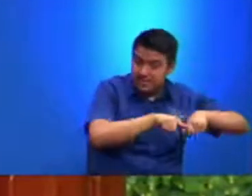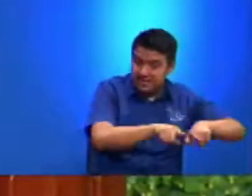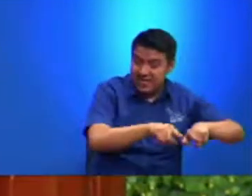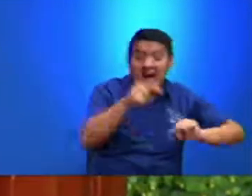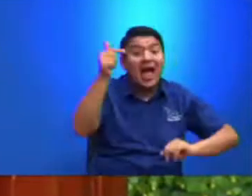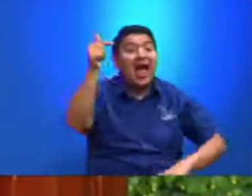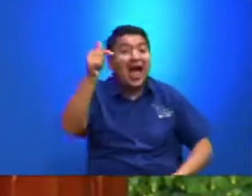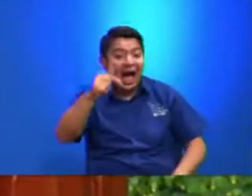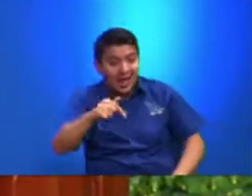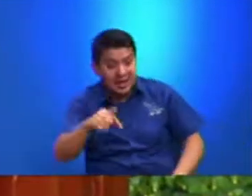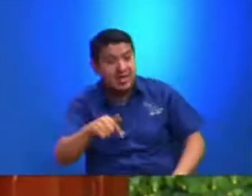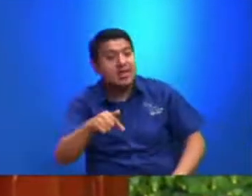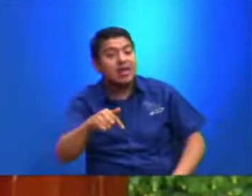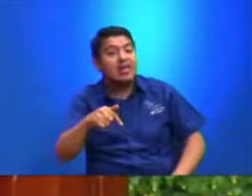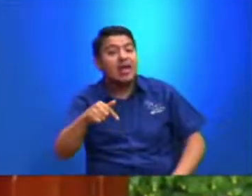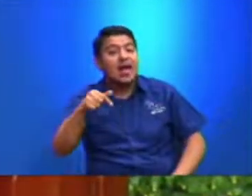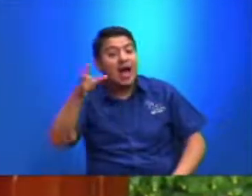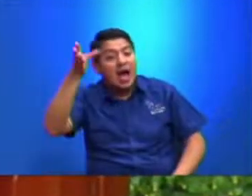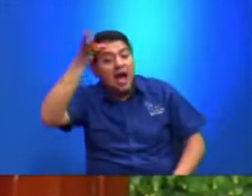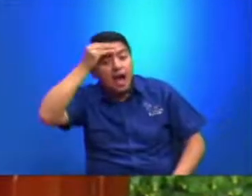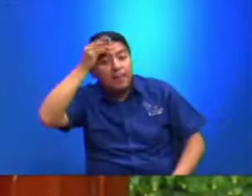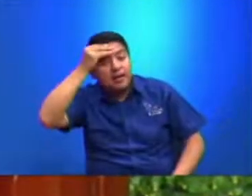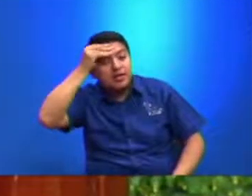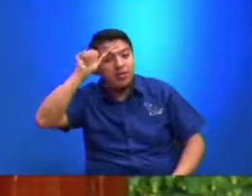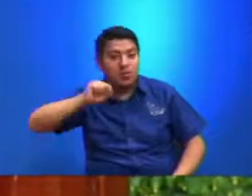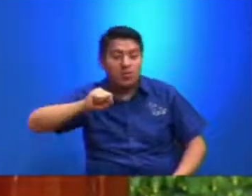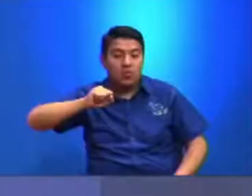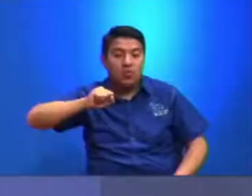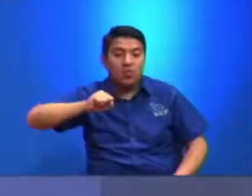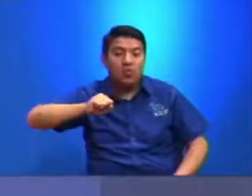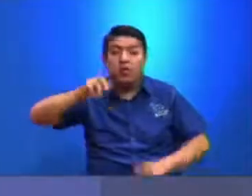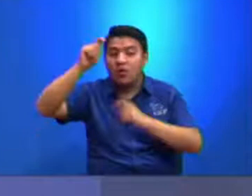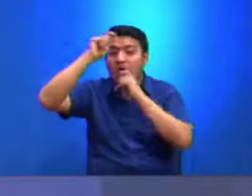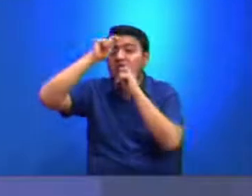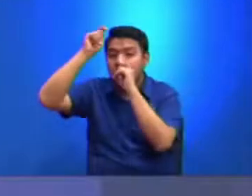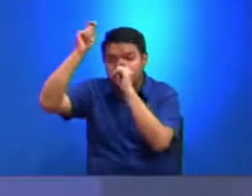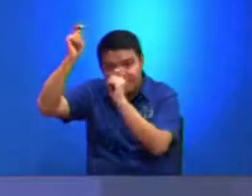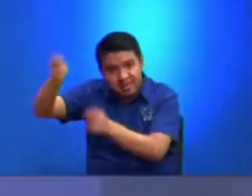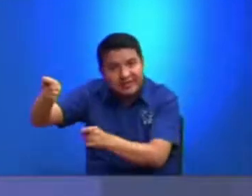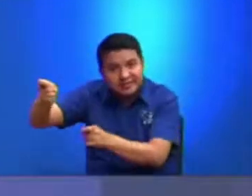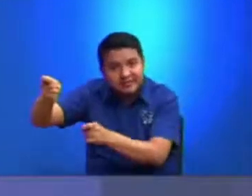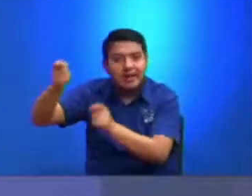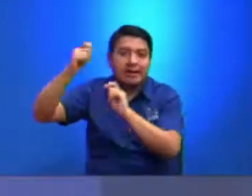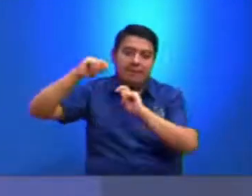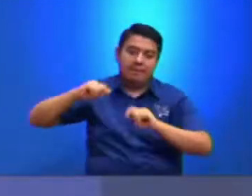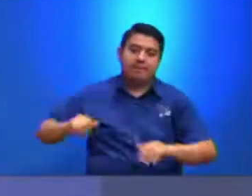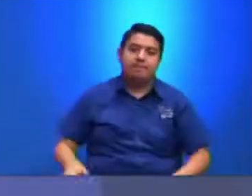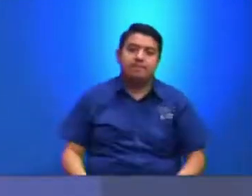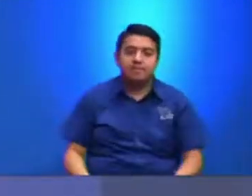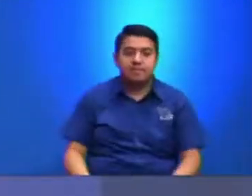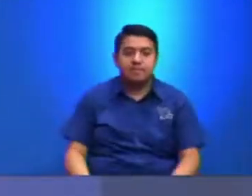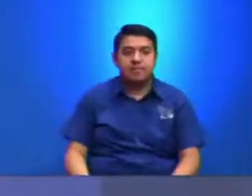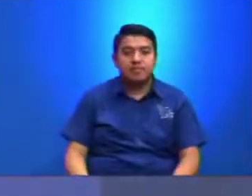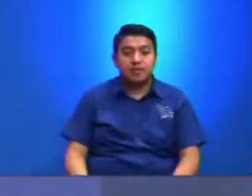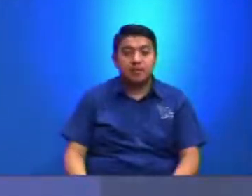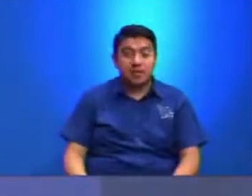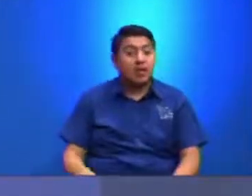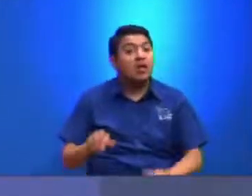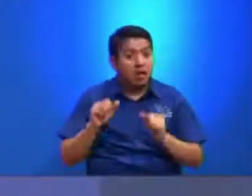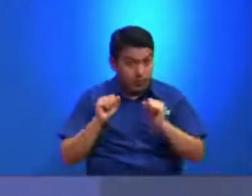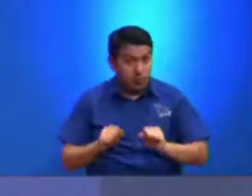mejor que cuando no estamos en estrés. Yo eso se lo puedo comprobar, ahorita se lo podría comprobar a usted. Se lo podría